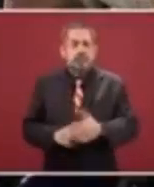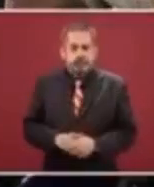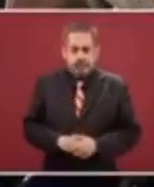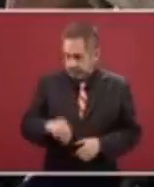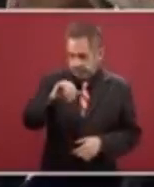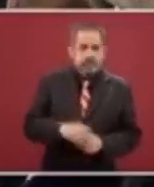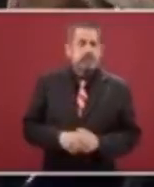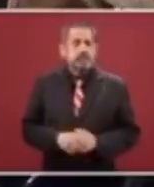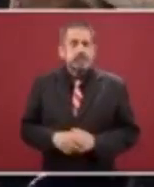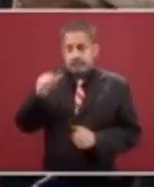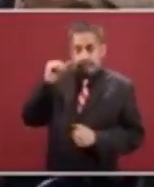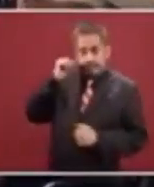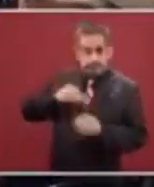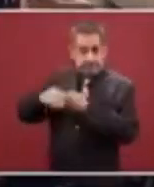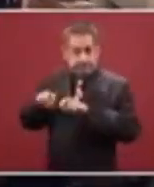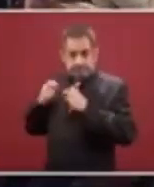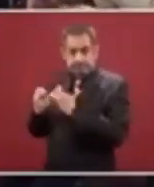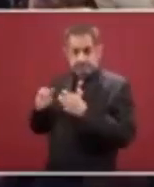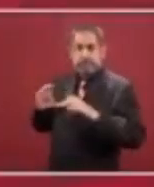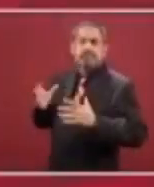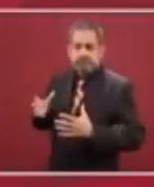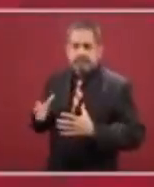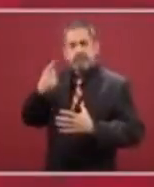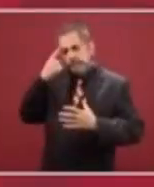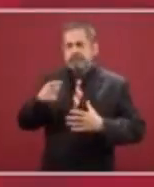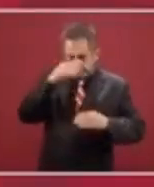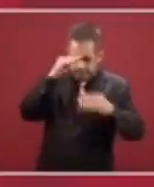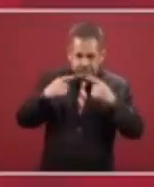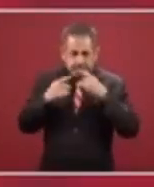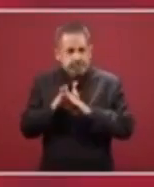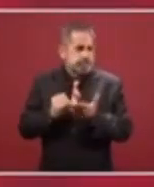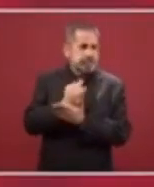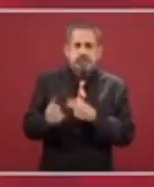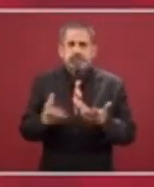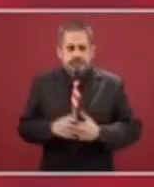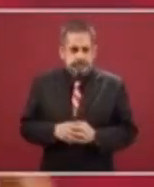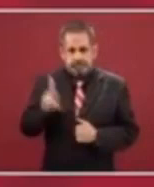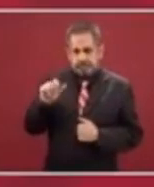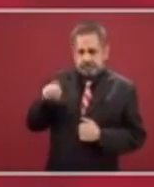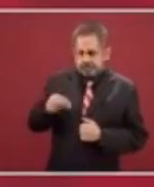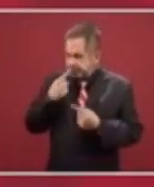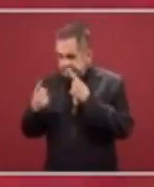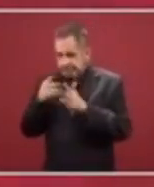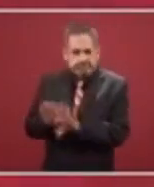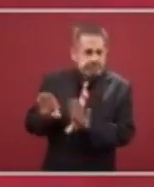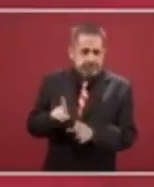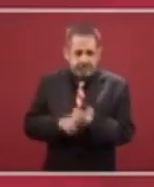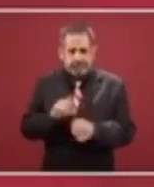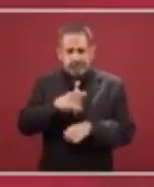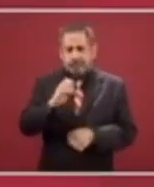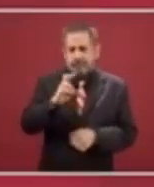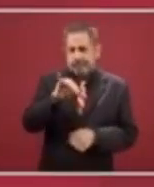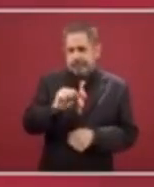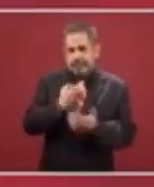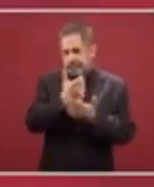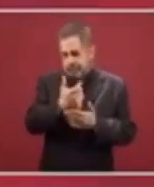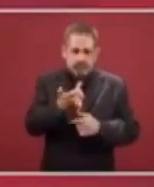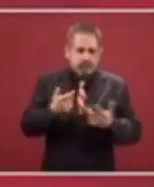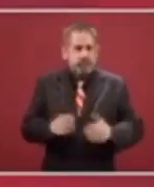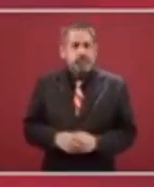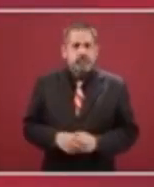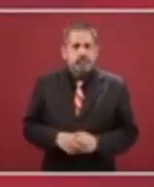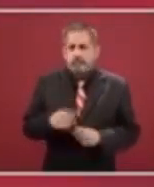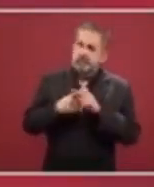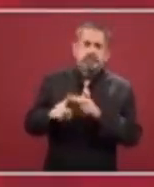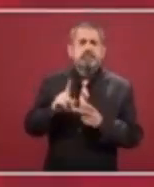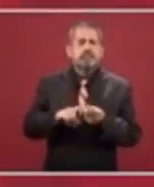Ayer nos reunimos en todo el gabinete para definir una estrategia por esta circunstancia de crisis económica y financiera